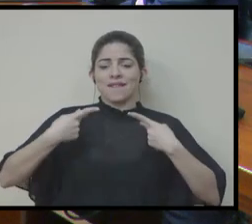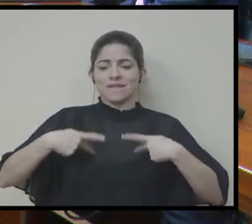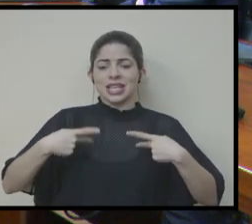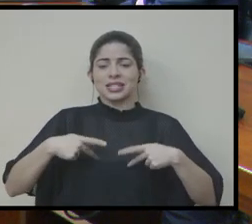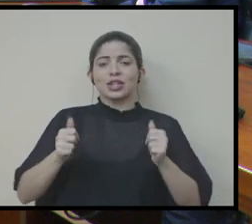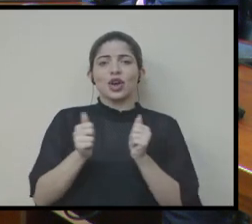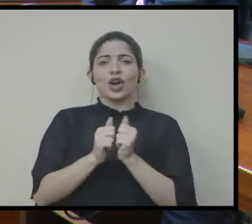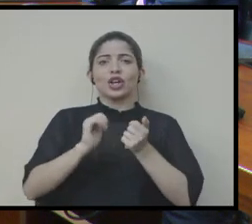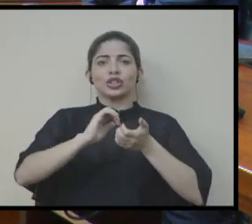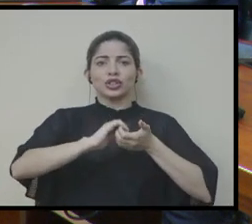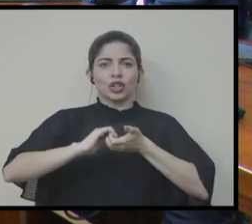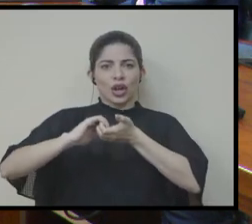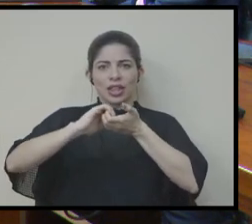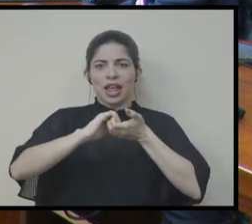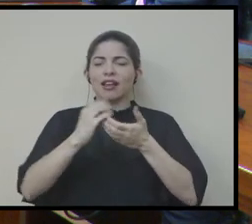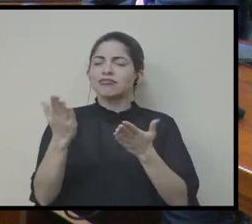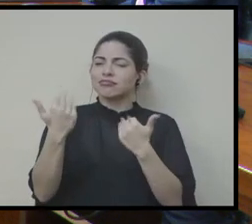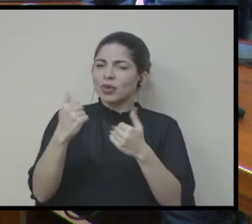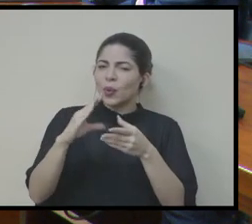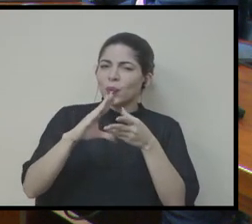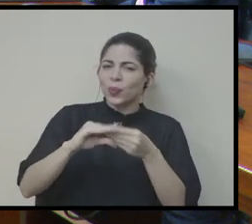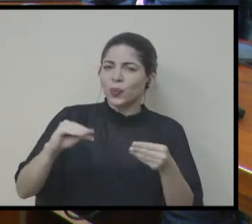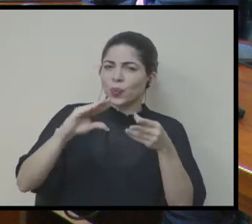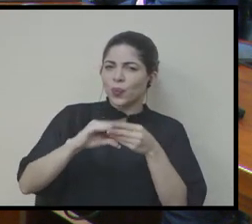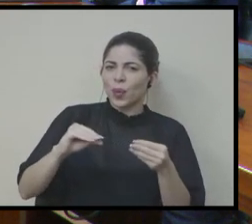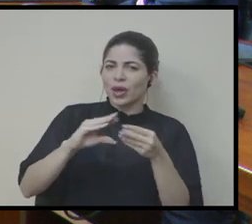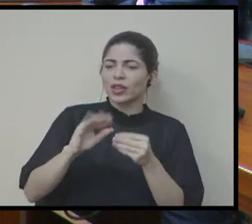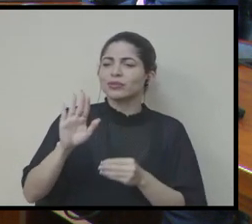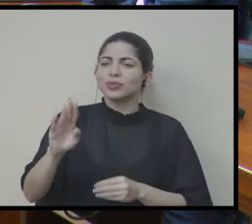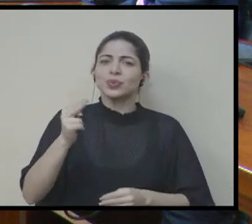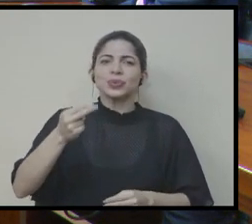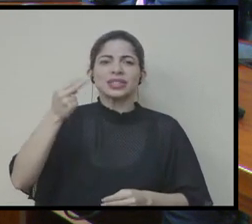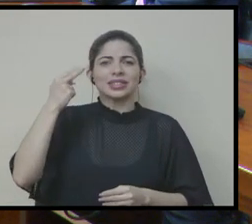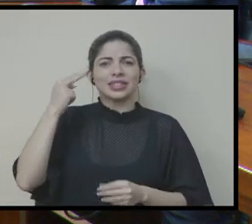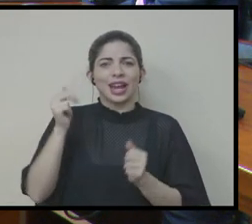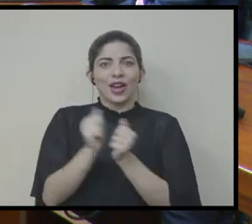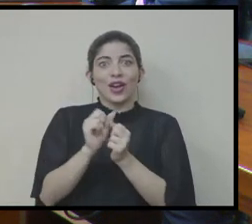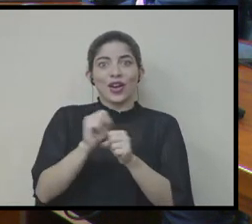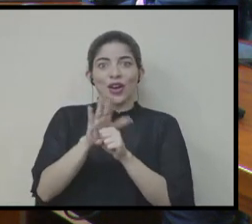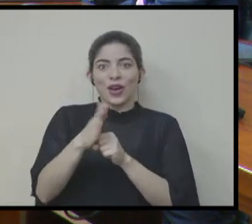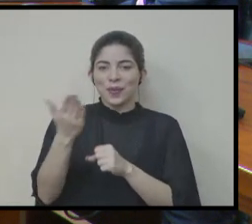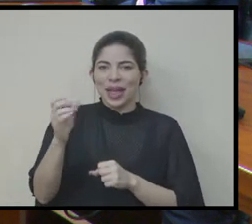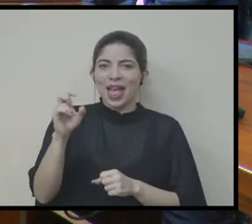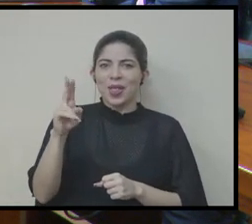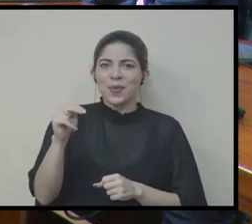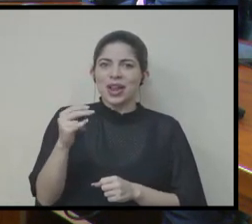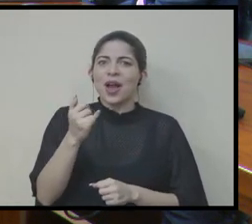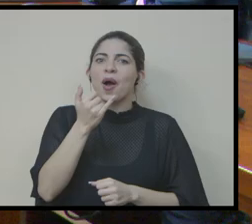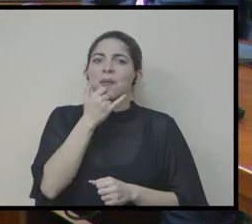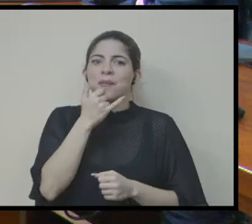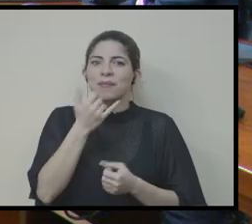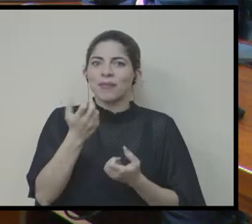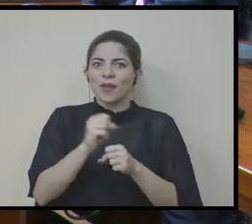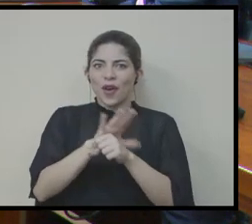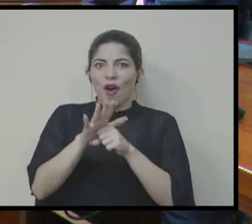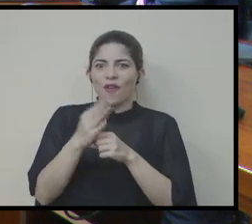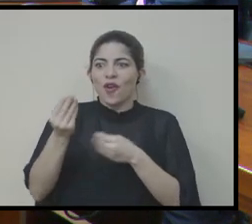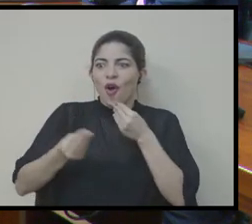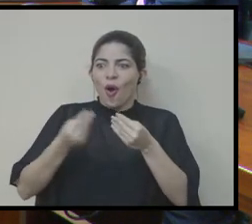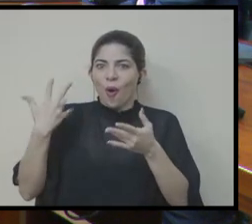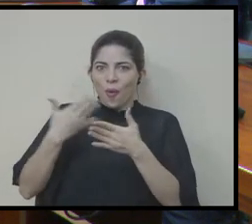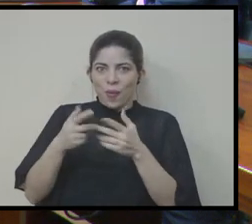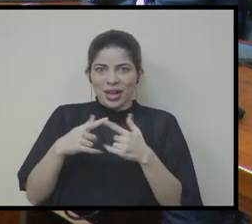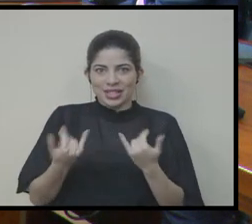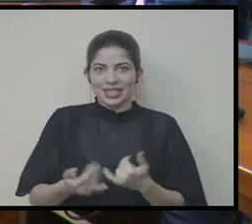con Solidaridad. Cuéntenos un poquito su historia con el COVID, don Edwin, ¿cómo le fue con el COVID y cómo ha llegado